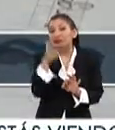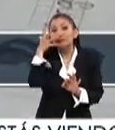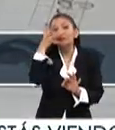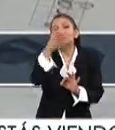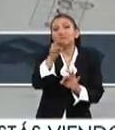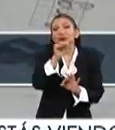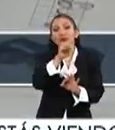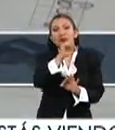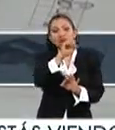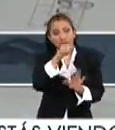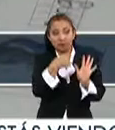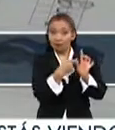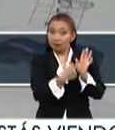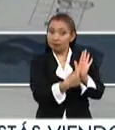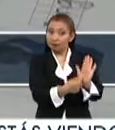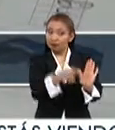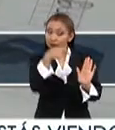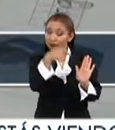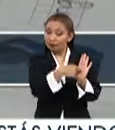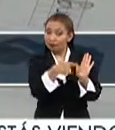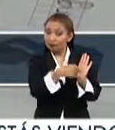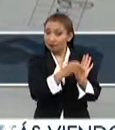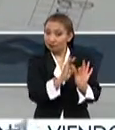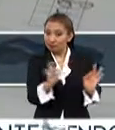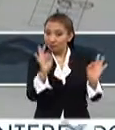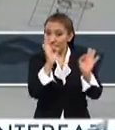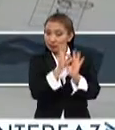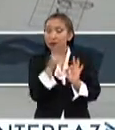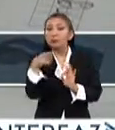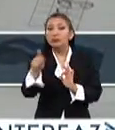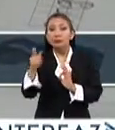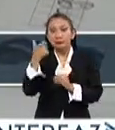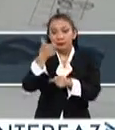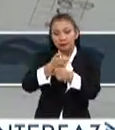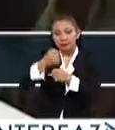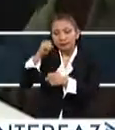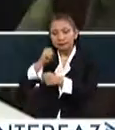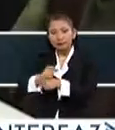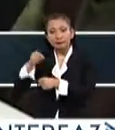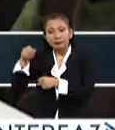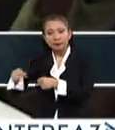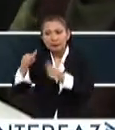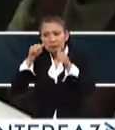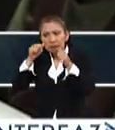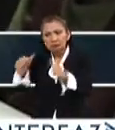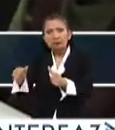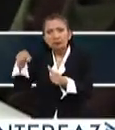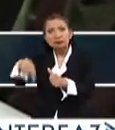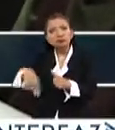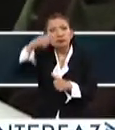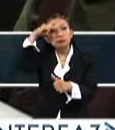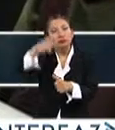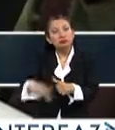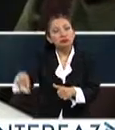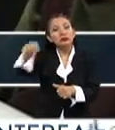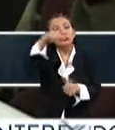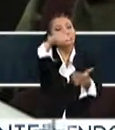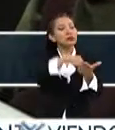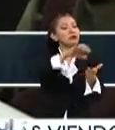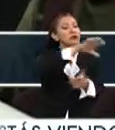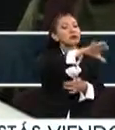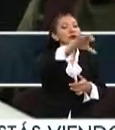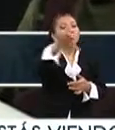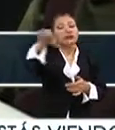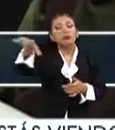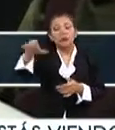y que la UNESCO ha subrayado categóricamente. Pero el tema de primaria y secundaria se nos vuelve importante en la Ciudad de México, en los centros urbanos